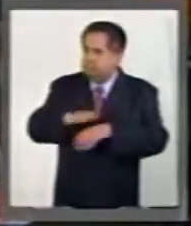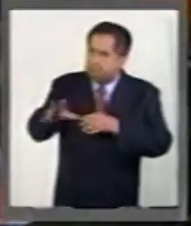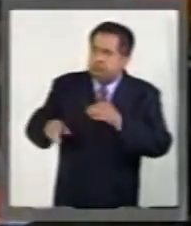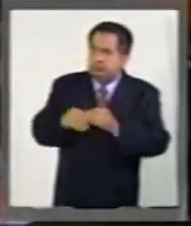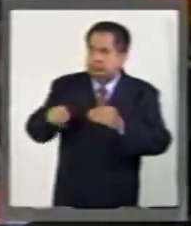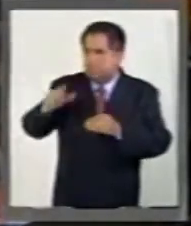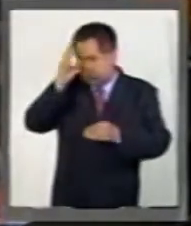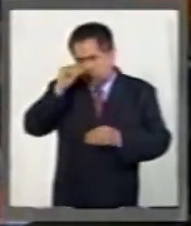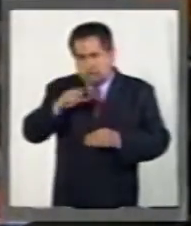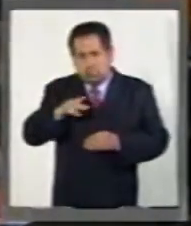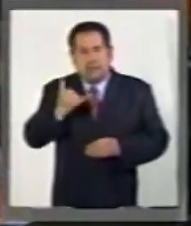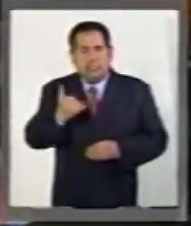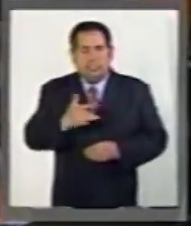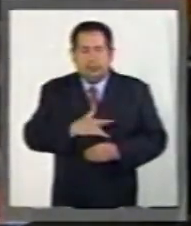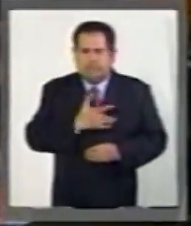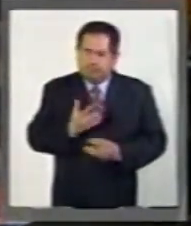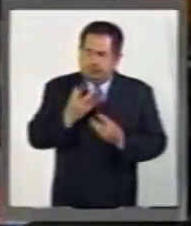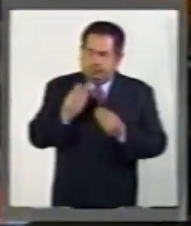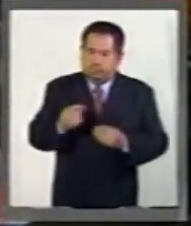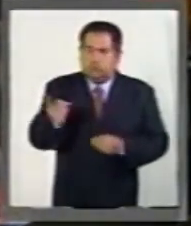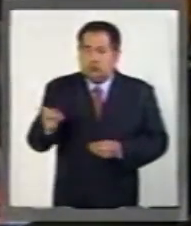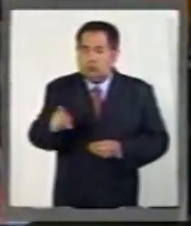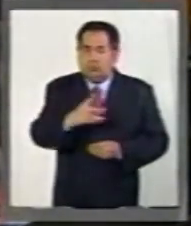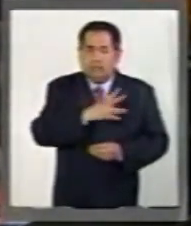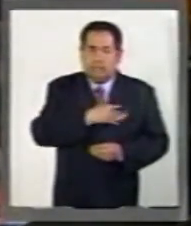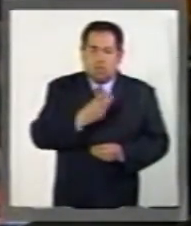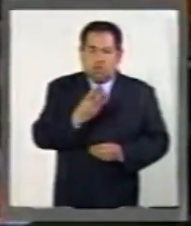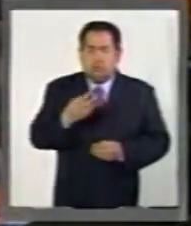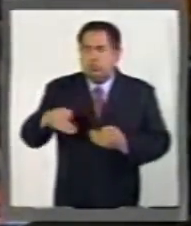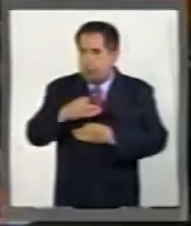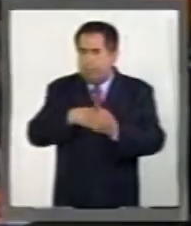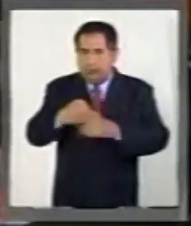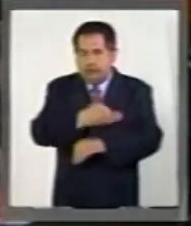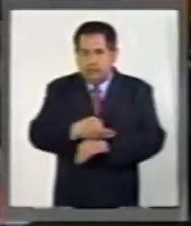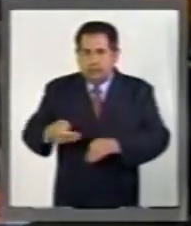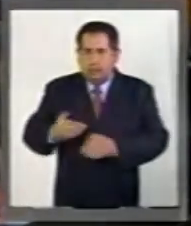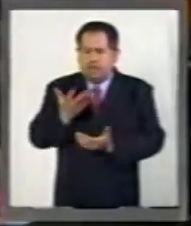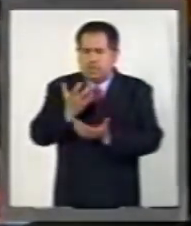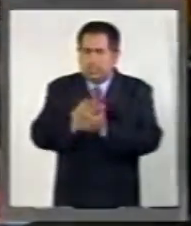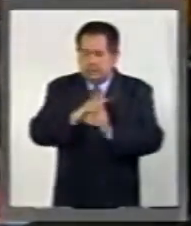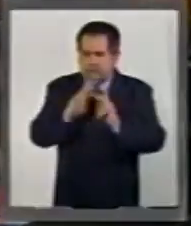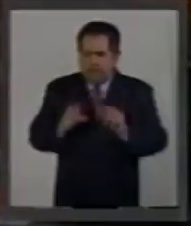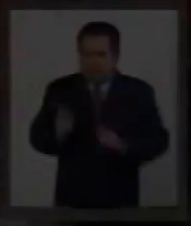y nuestras condolencias a sus tres hijos y al resto de su familia. Descanse en paz.